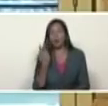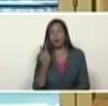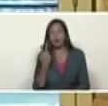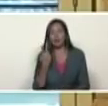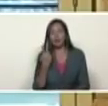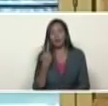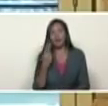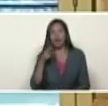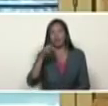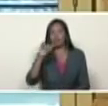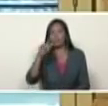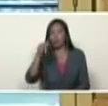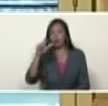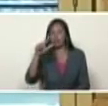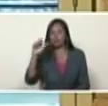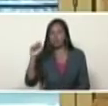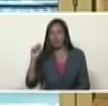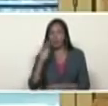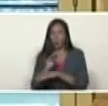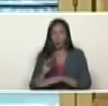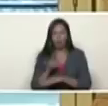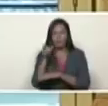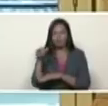El martes, Aristóbulo